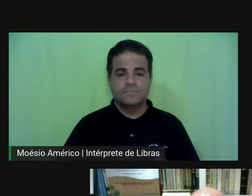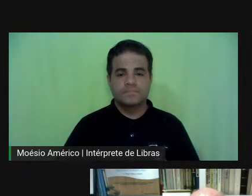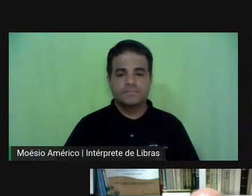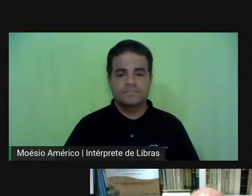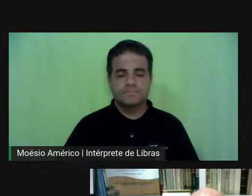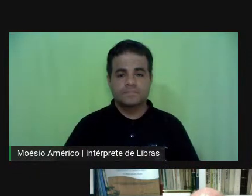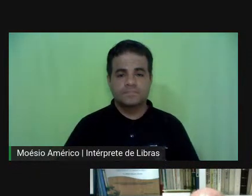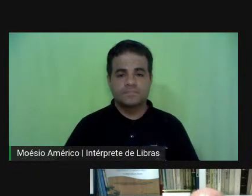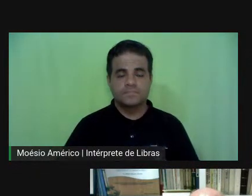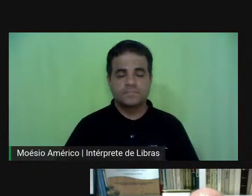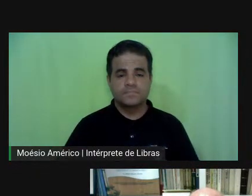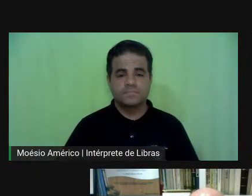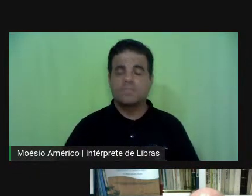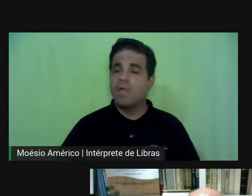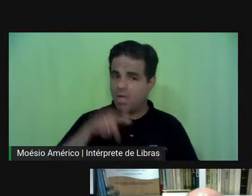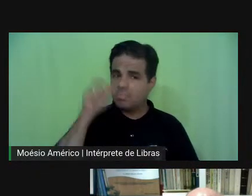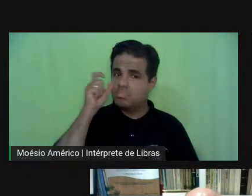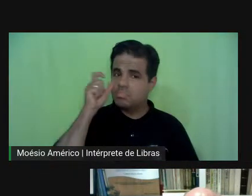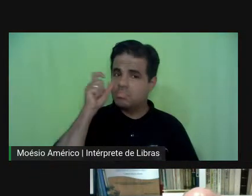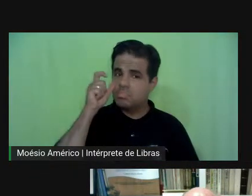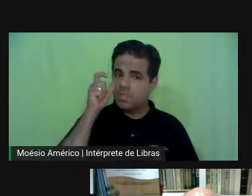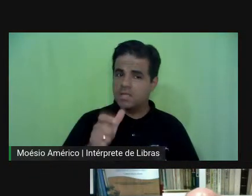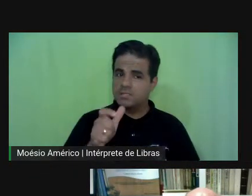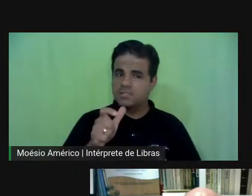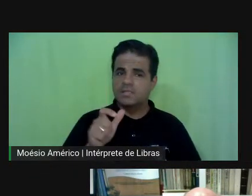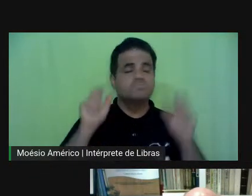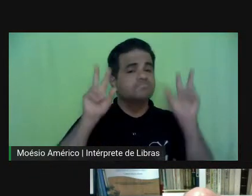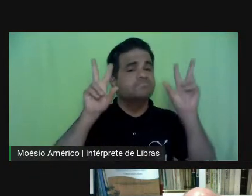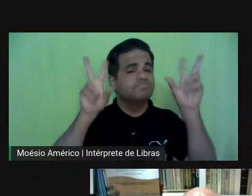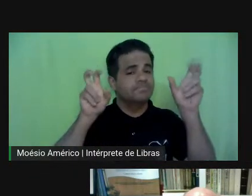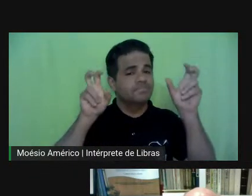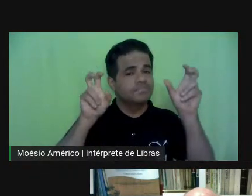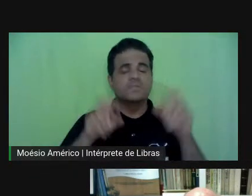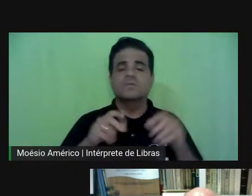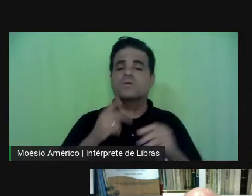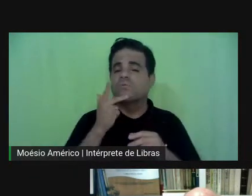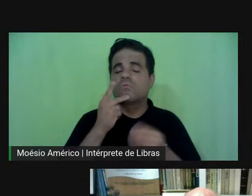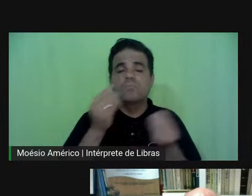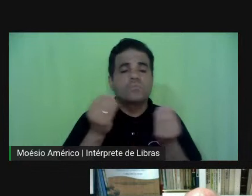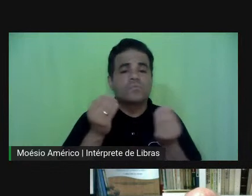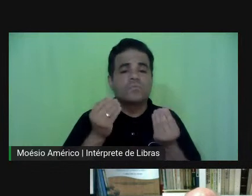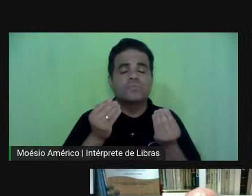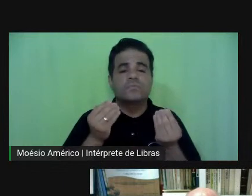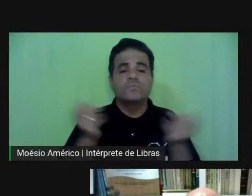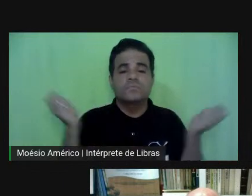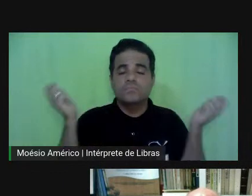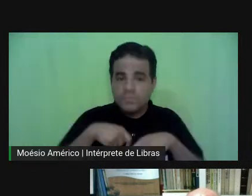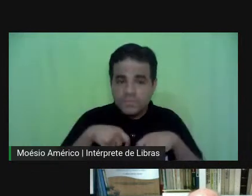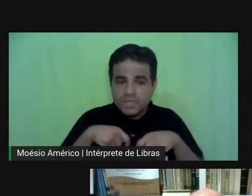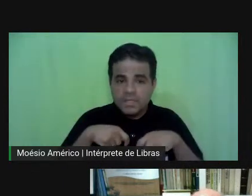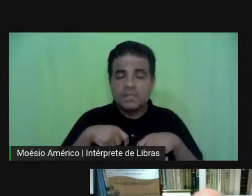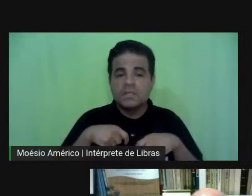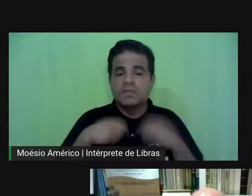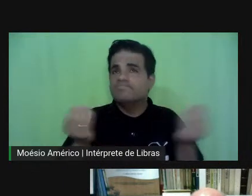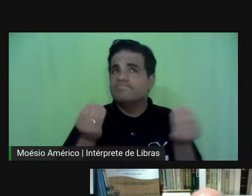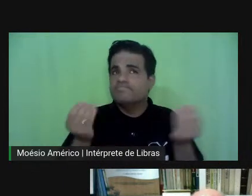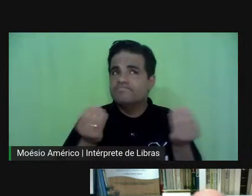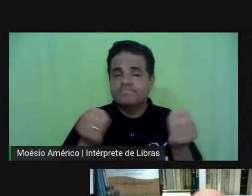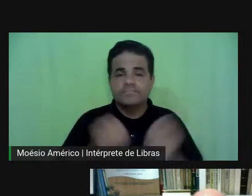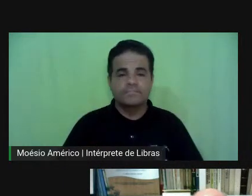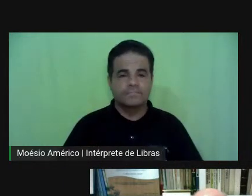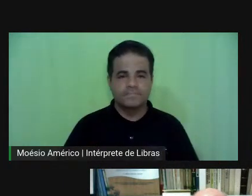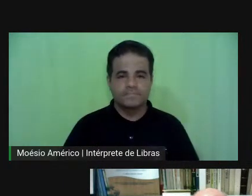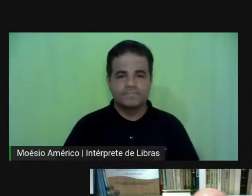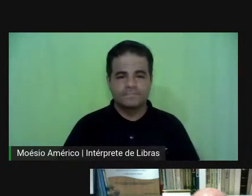así es muy interesante la cuestión vamos a ver el poner como modelo como